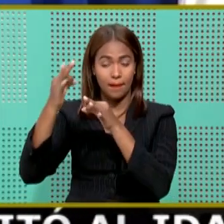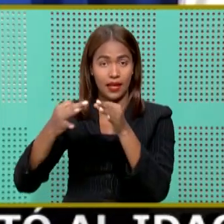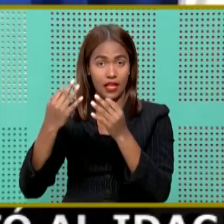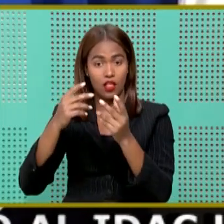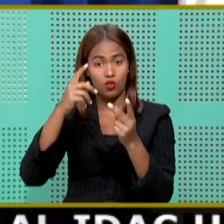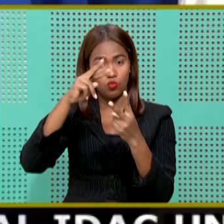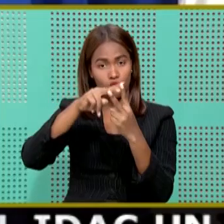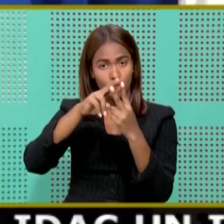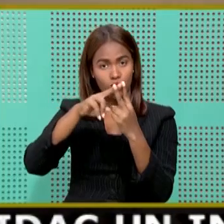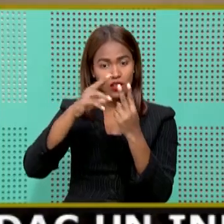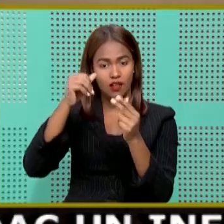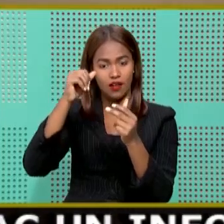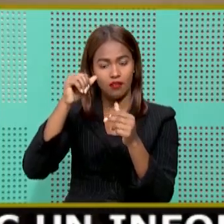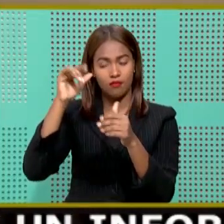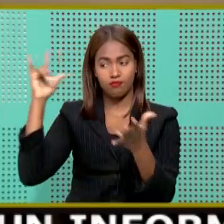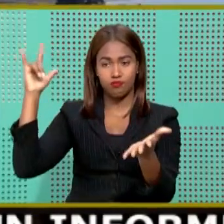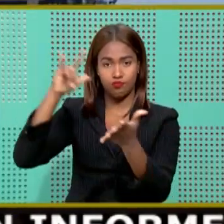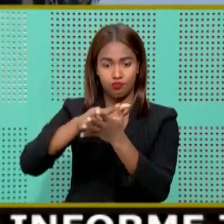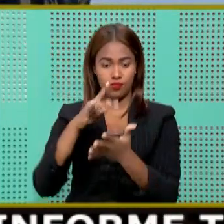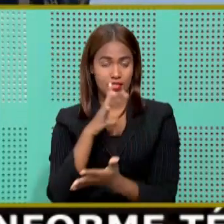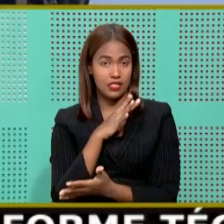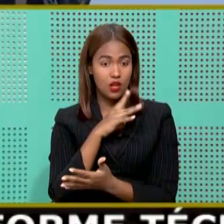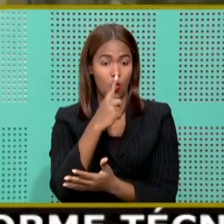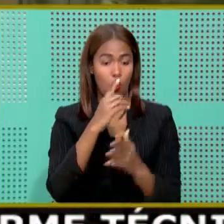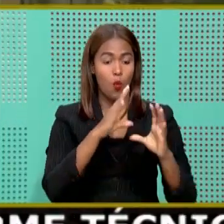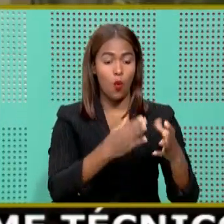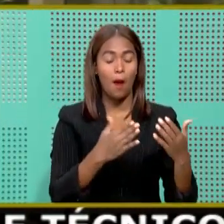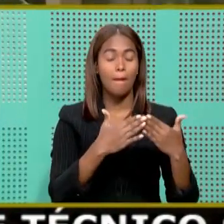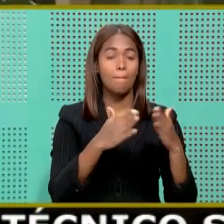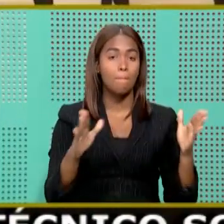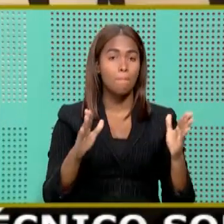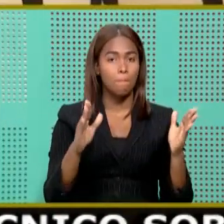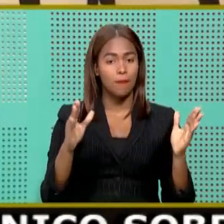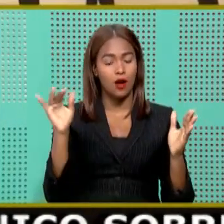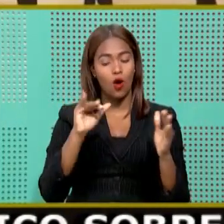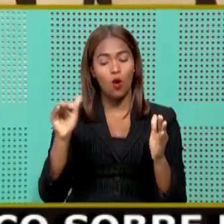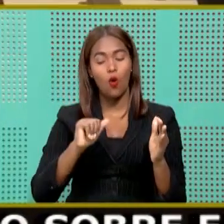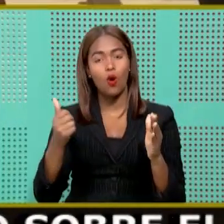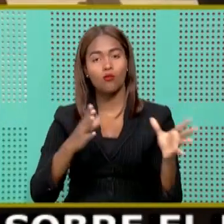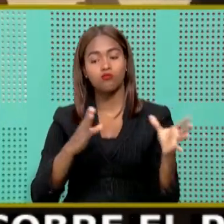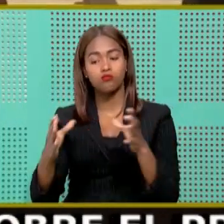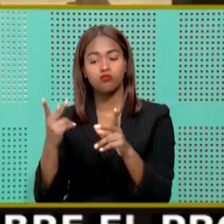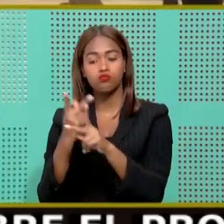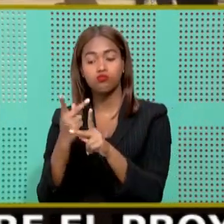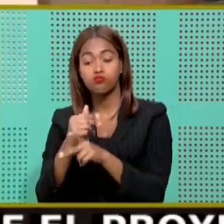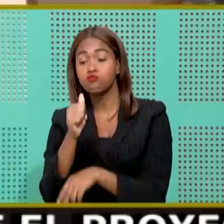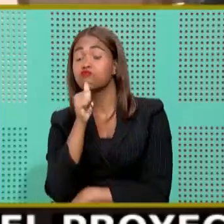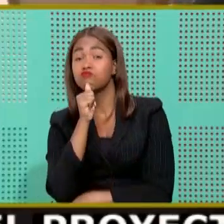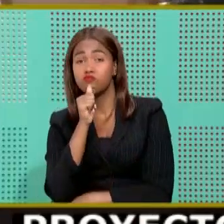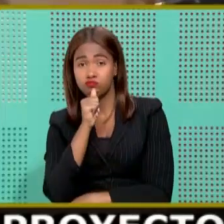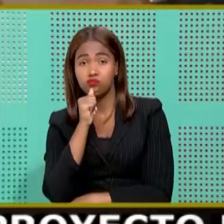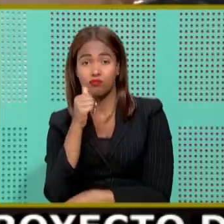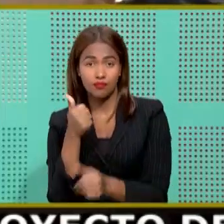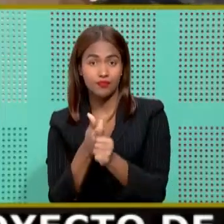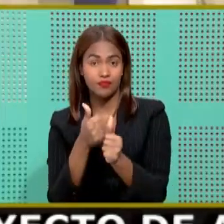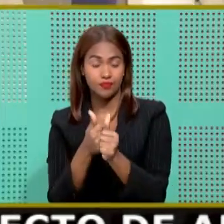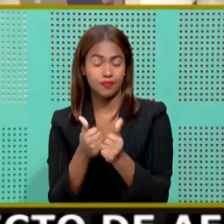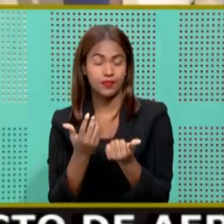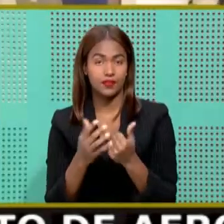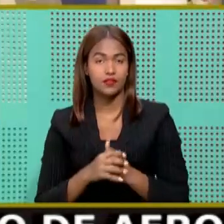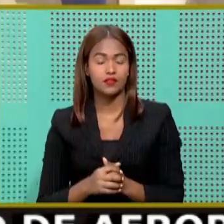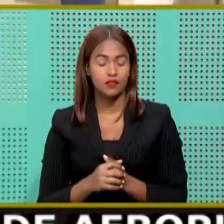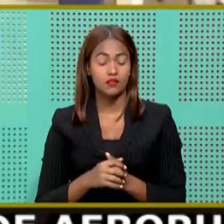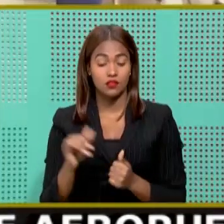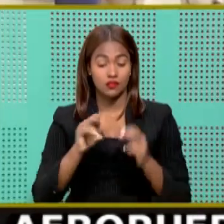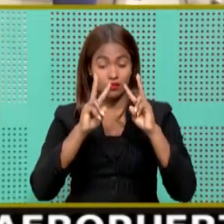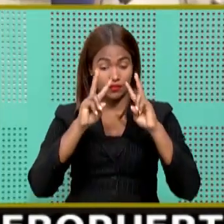de aeropuertos vigentes, uno público pero concesionado y otro estrictamente privado. C. Un análisis